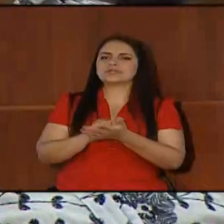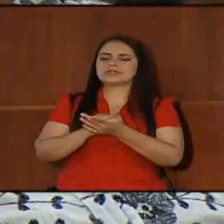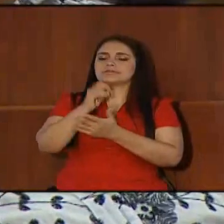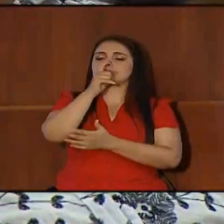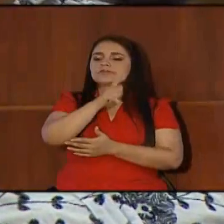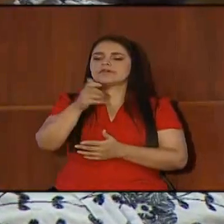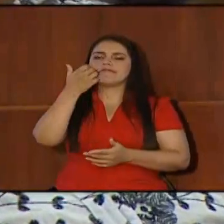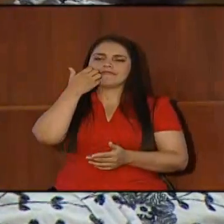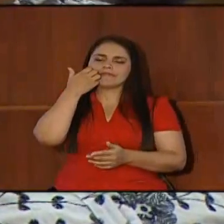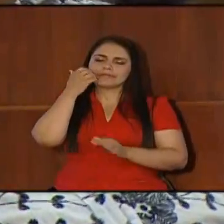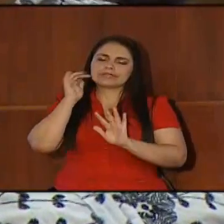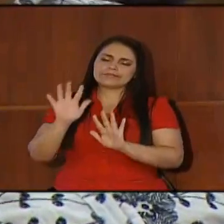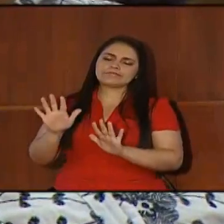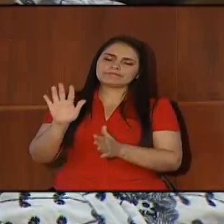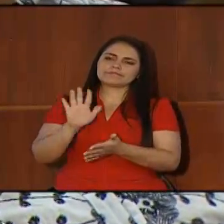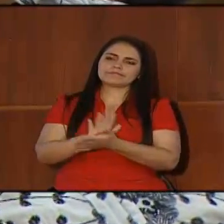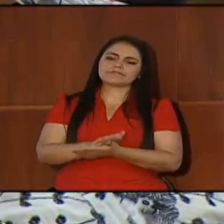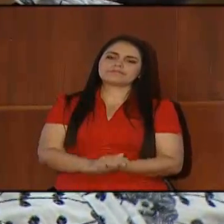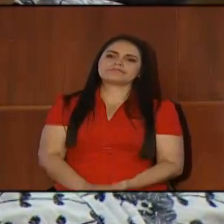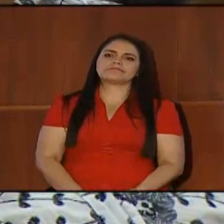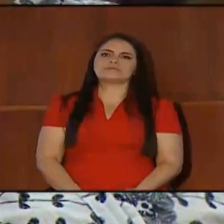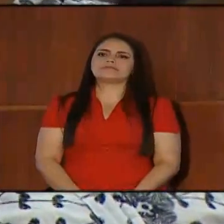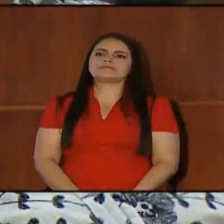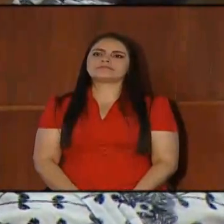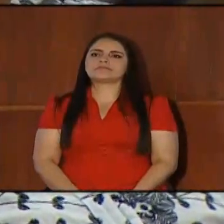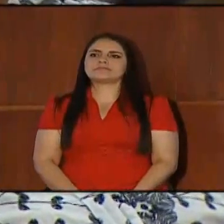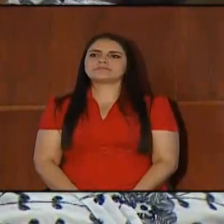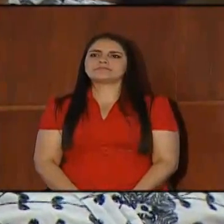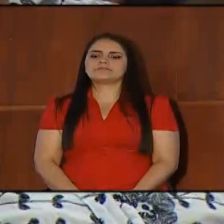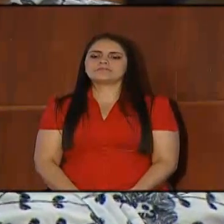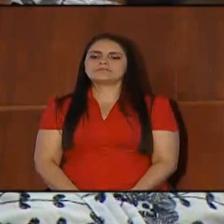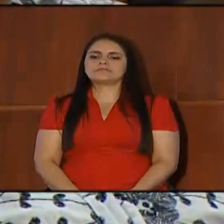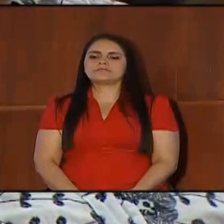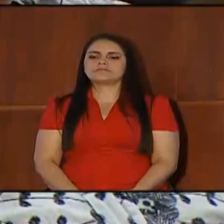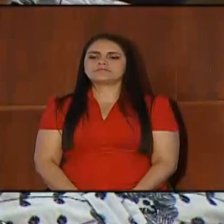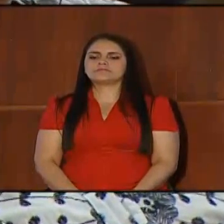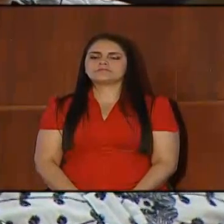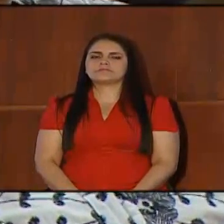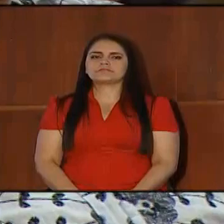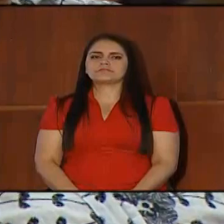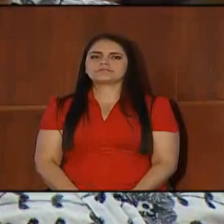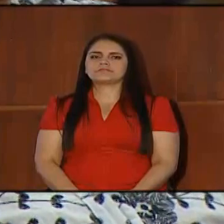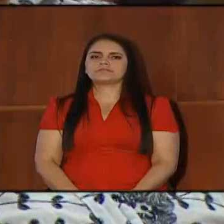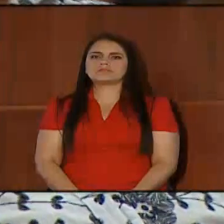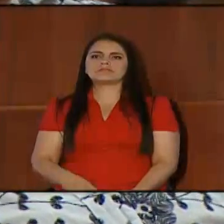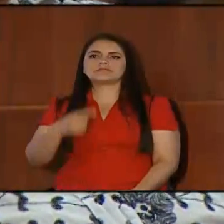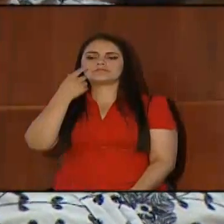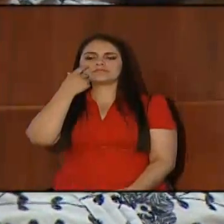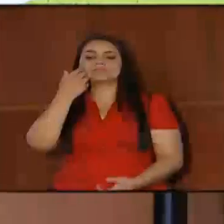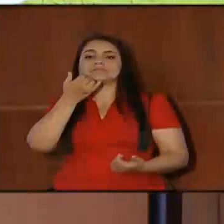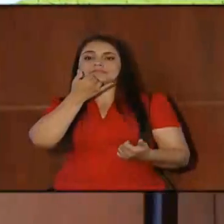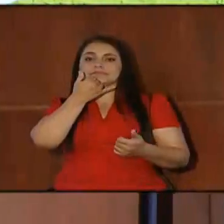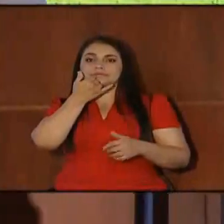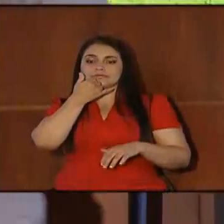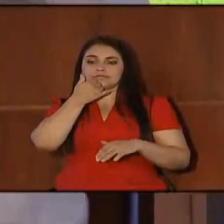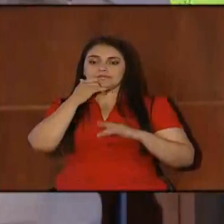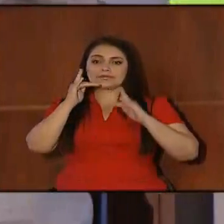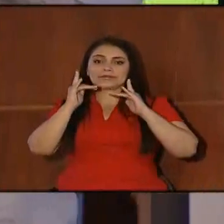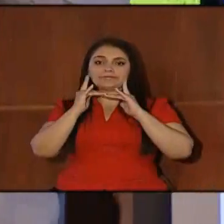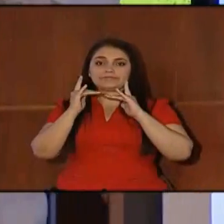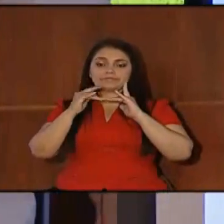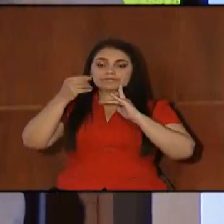está postrado en cama. Ahora vamos a hablar de las úlceras por presión. Quizás es la